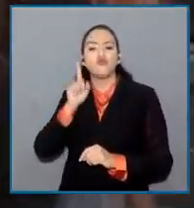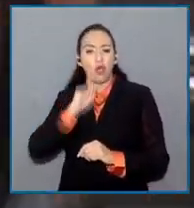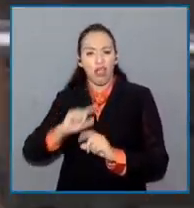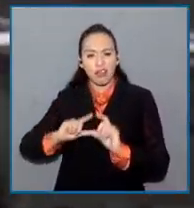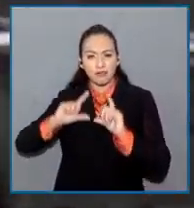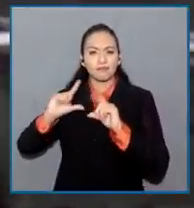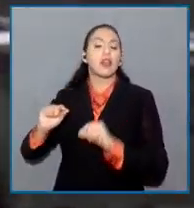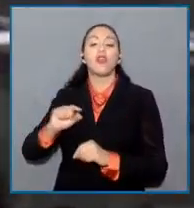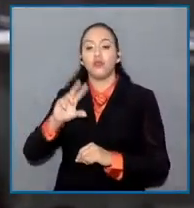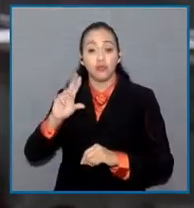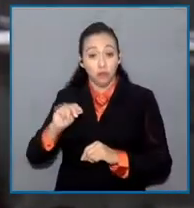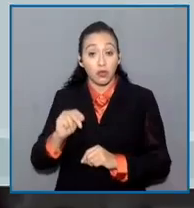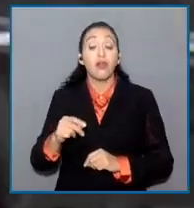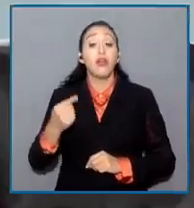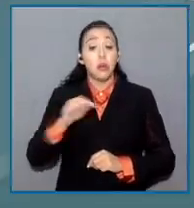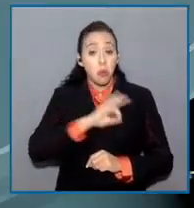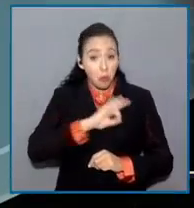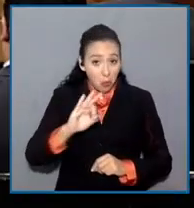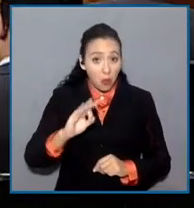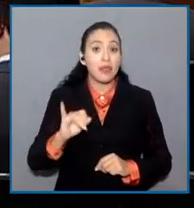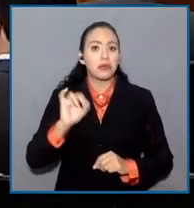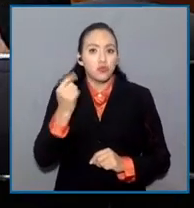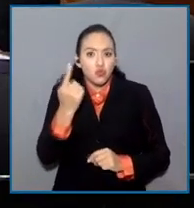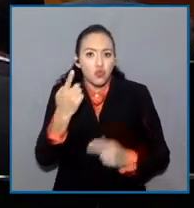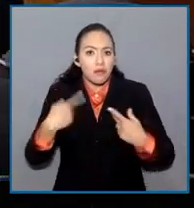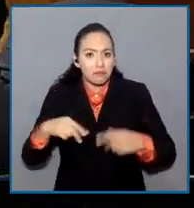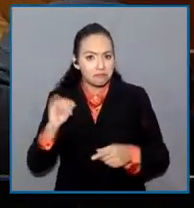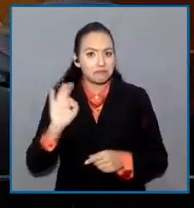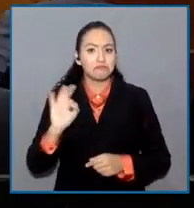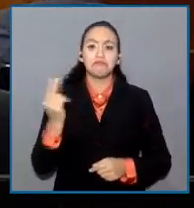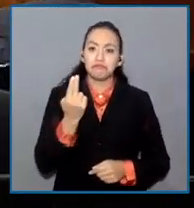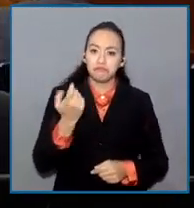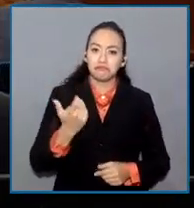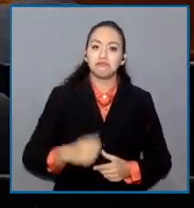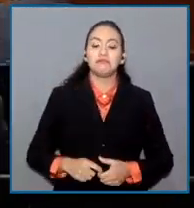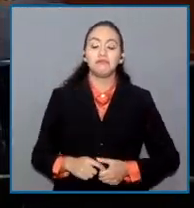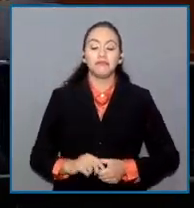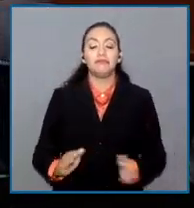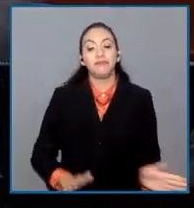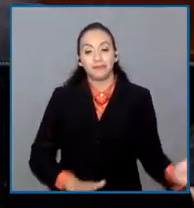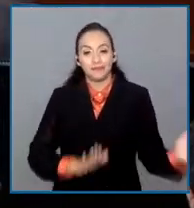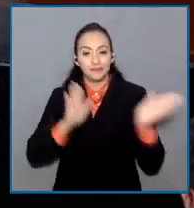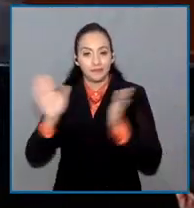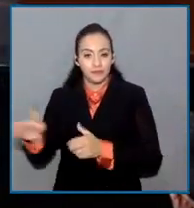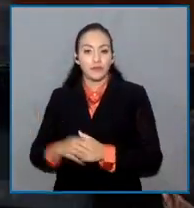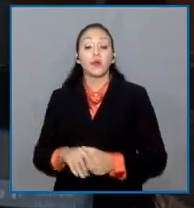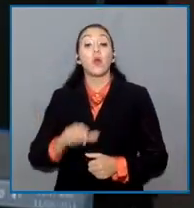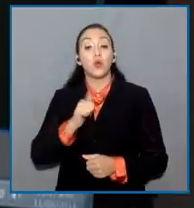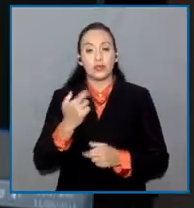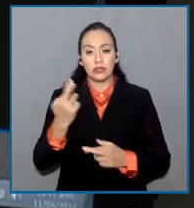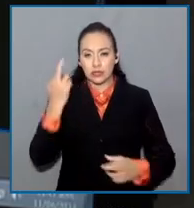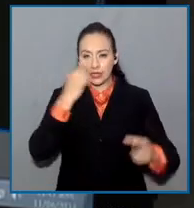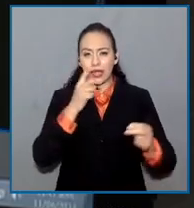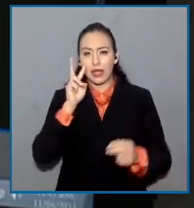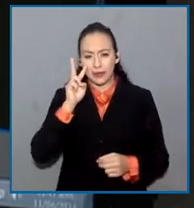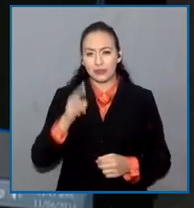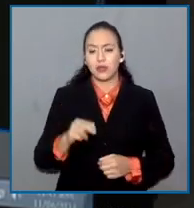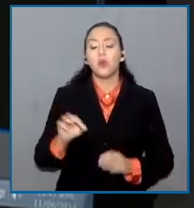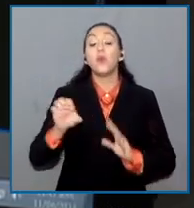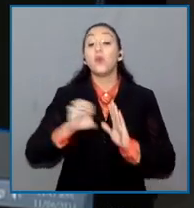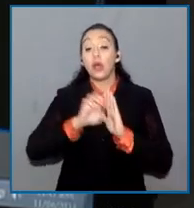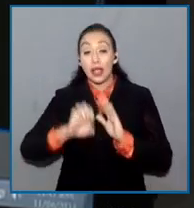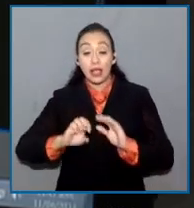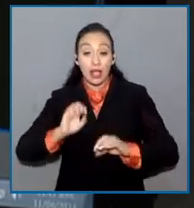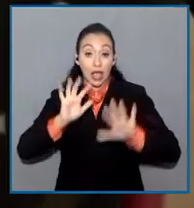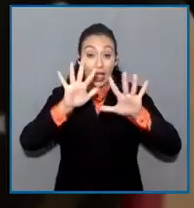ubicarse en el estado de necesidad. Al resolver otro amparo, determinó que la obligación de videograbar todas las audiencias en los